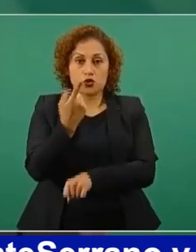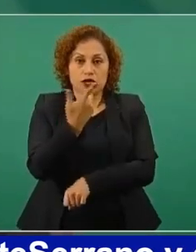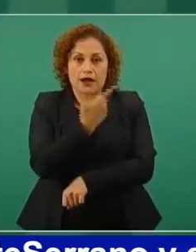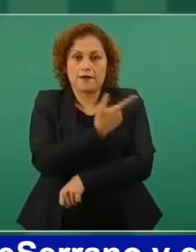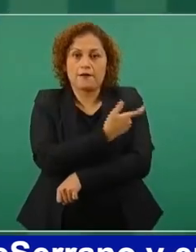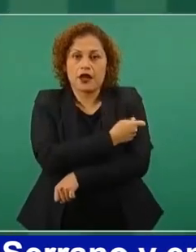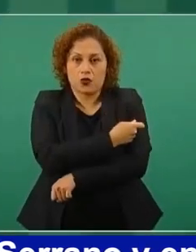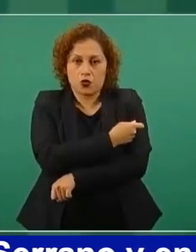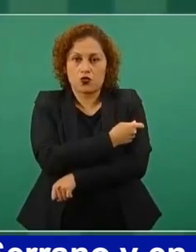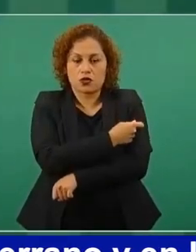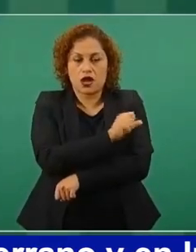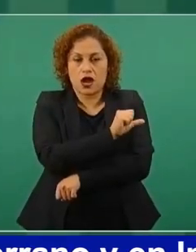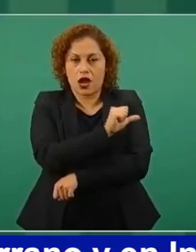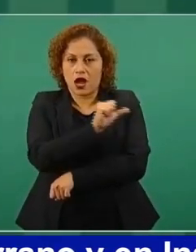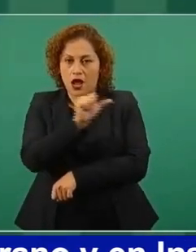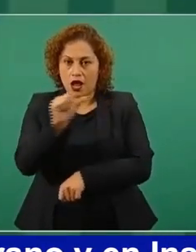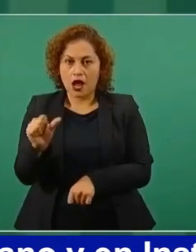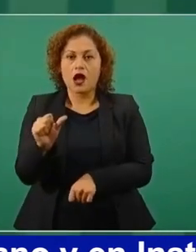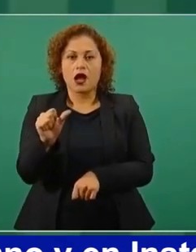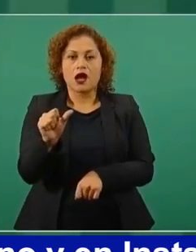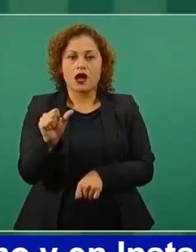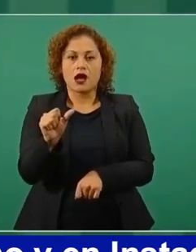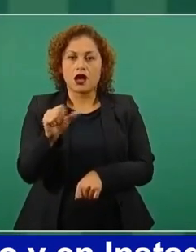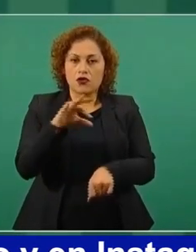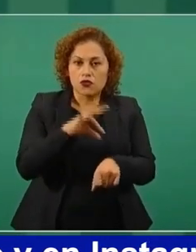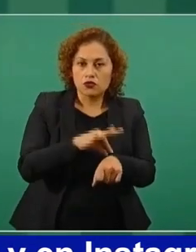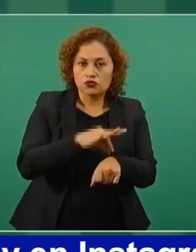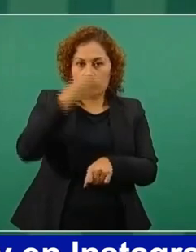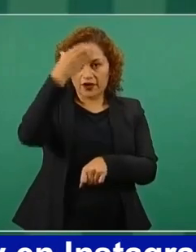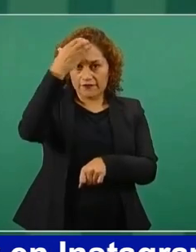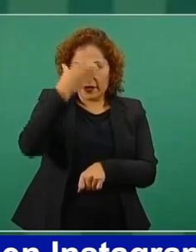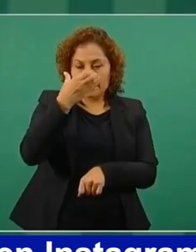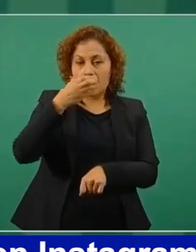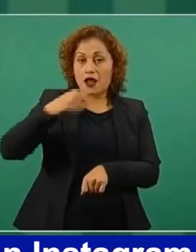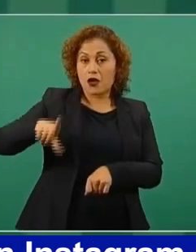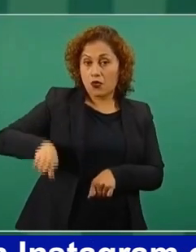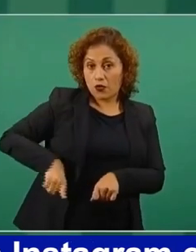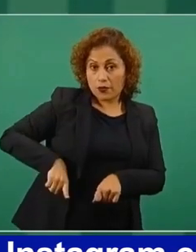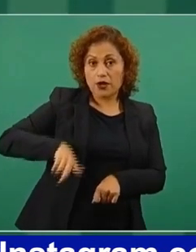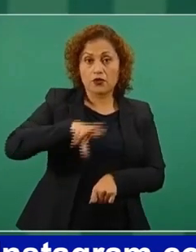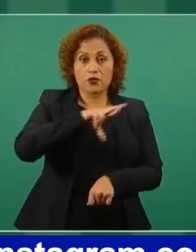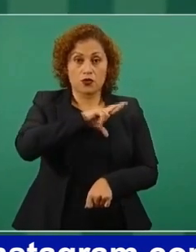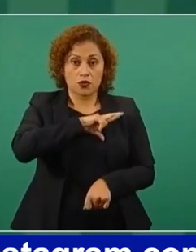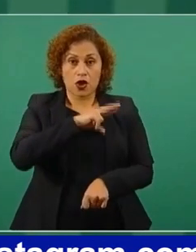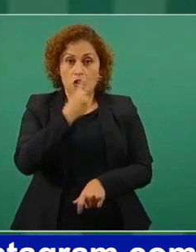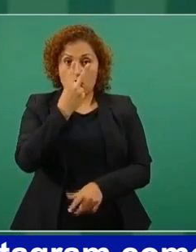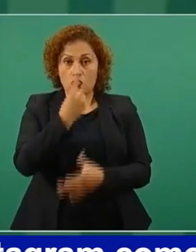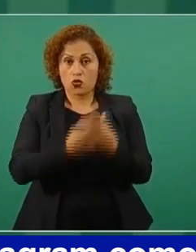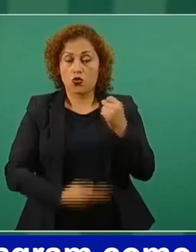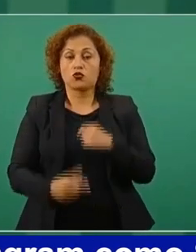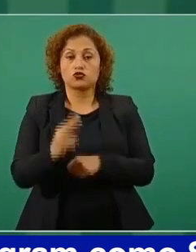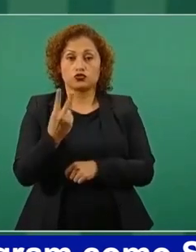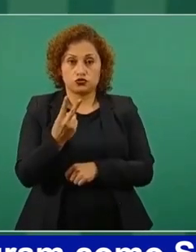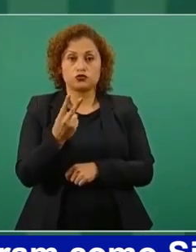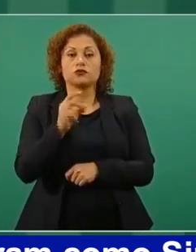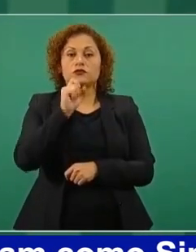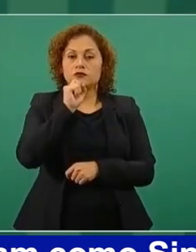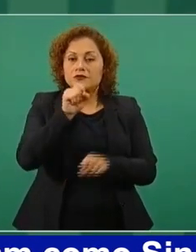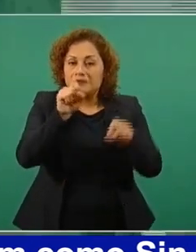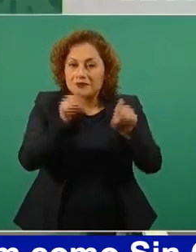tanto a médicos, enfermeras del sector público y del sector privado. También el caso de los